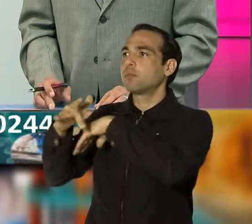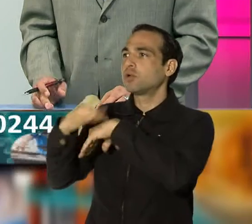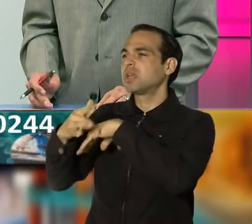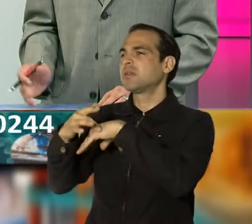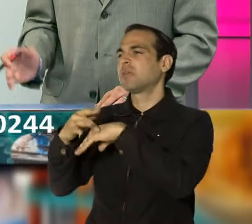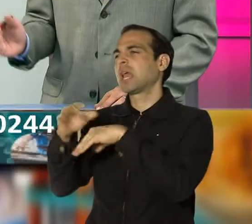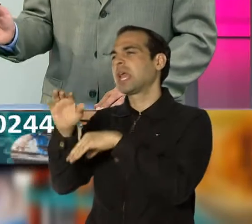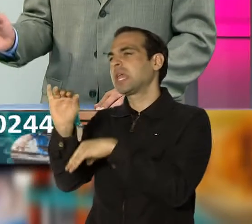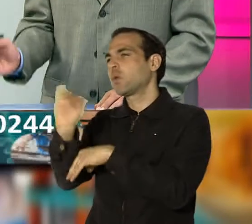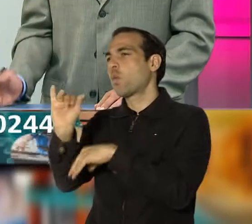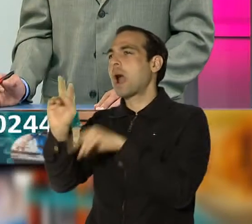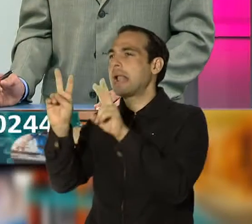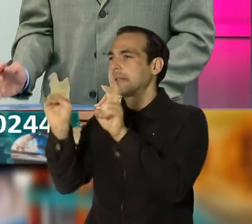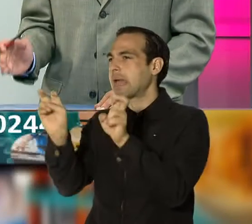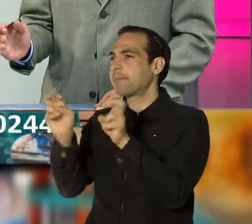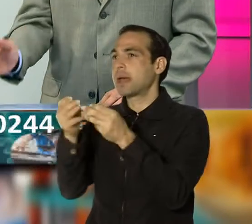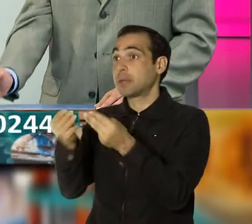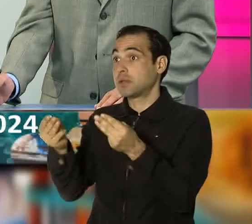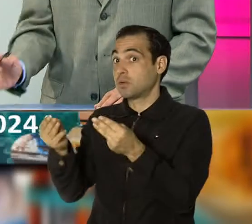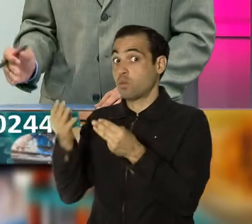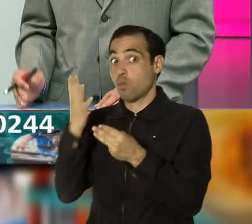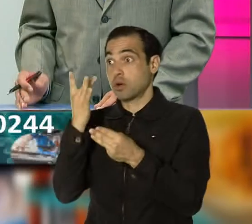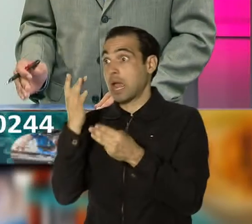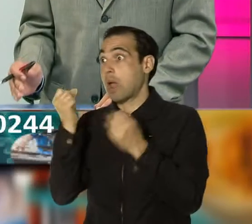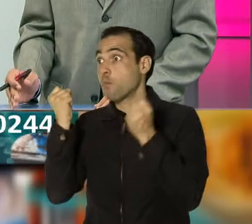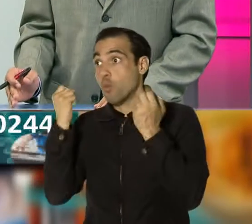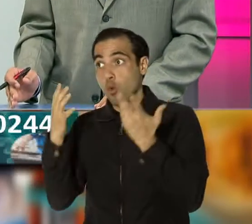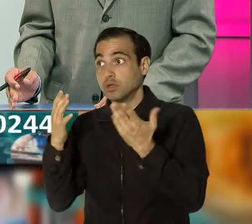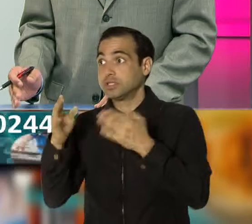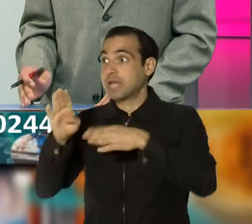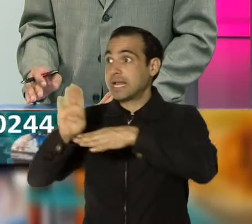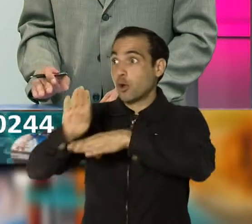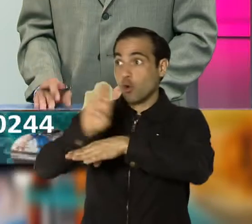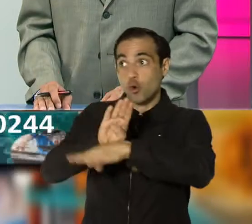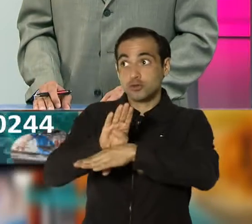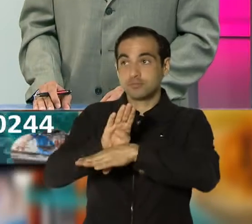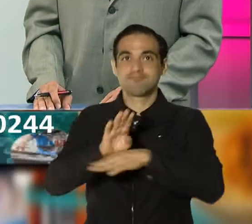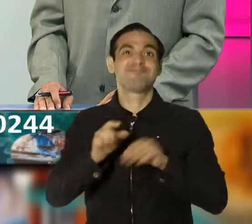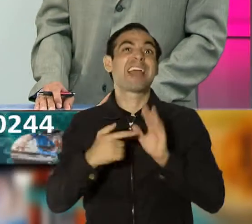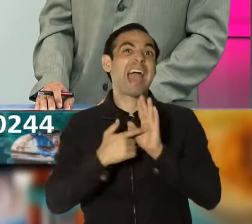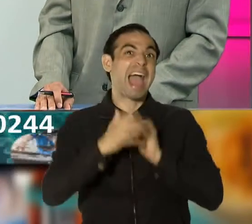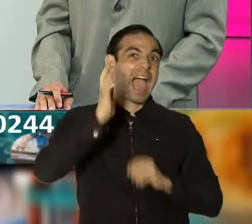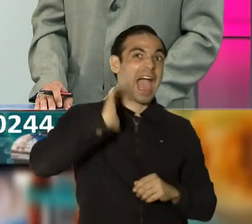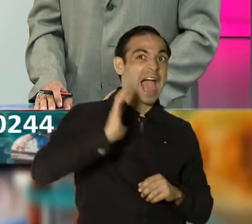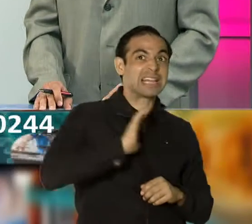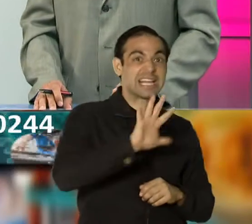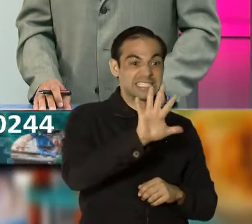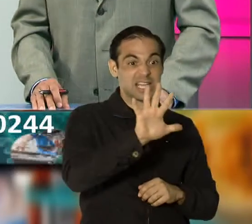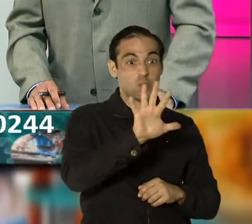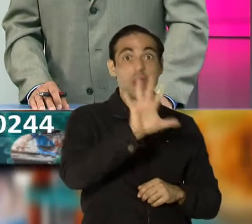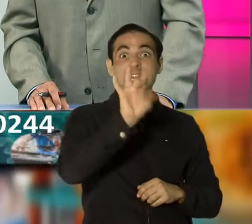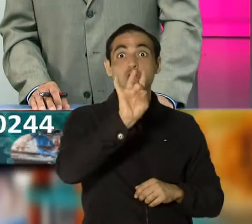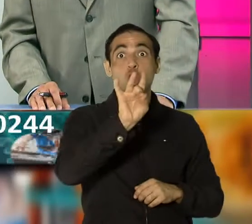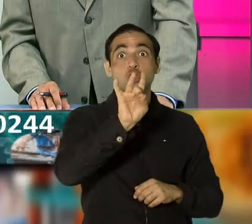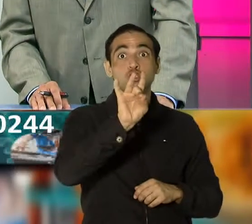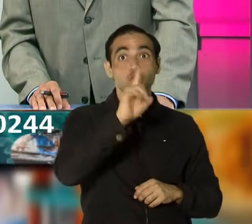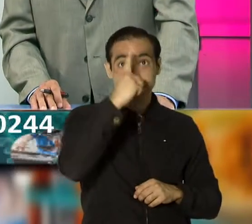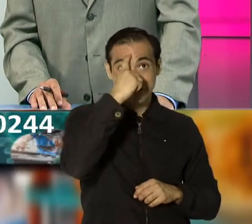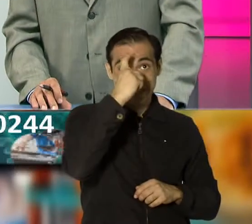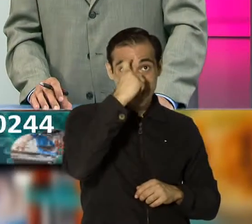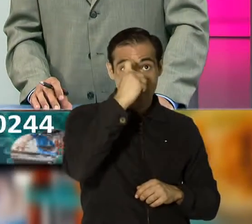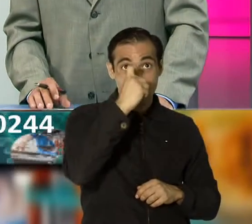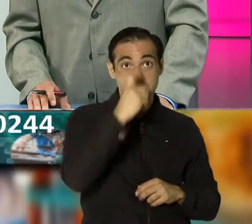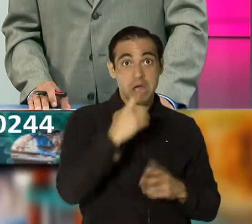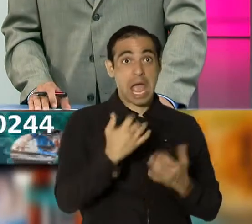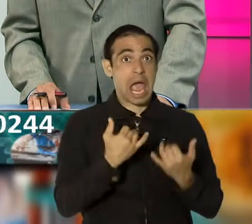en esto, porque aquí estamos hablando de ferreterías, el albañil. De que el bloque costaba 58 centavos antes del COVID, ese era el precio ahora, y